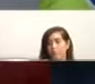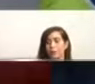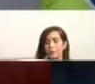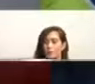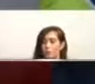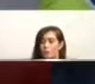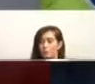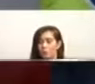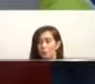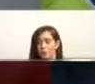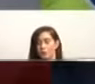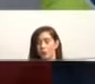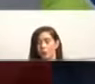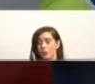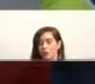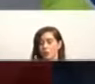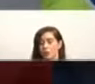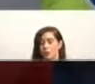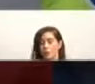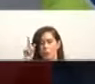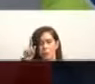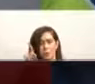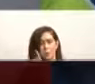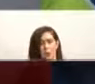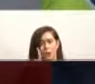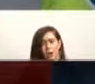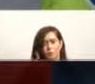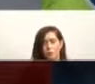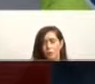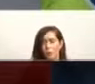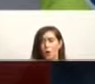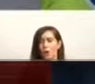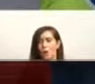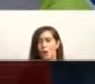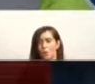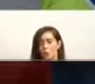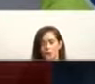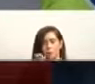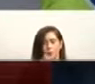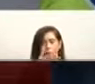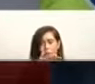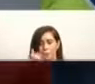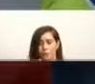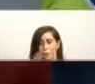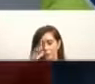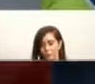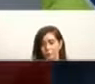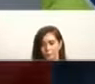a algunos entendimiento sobre las mejorías que debían